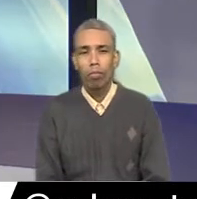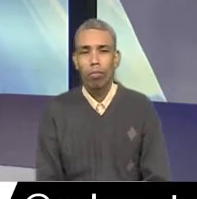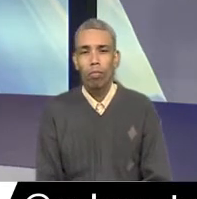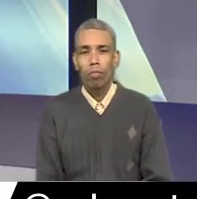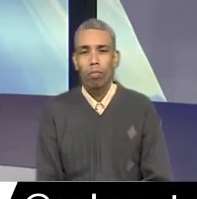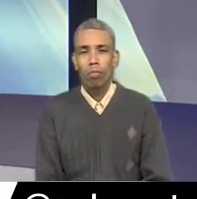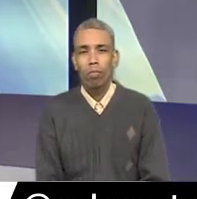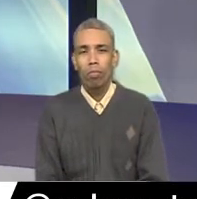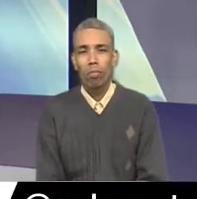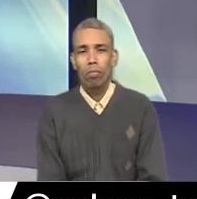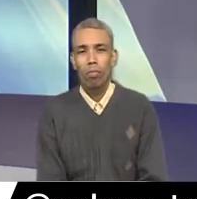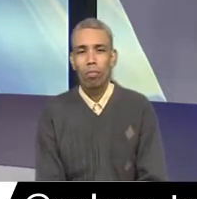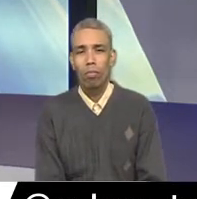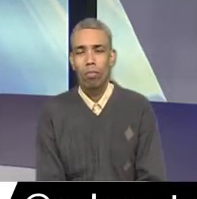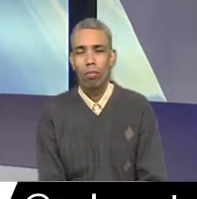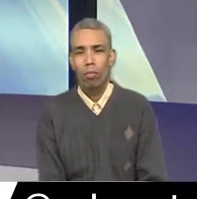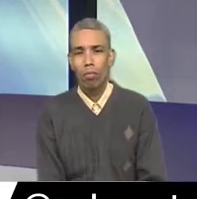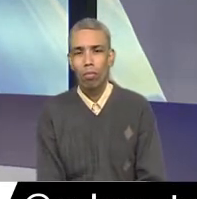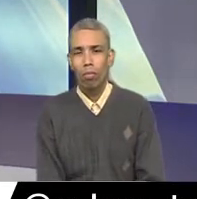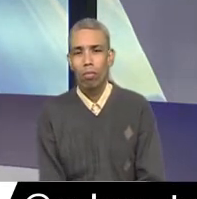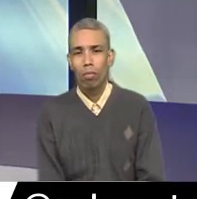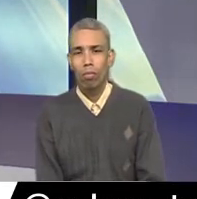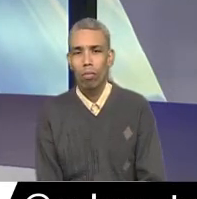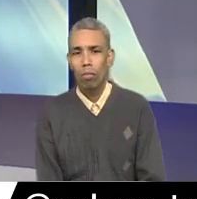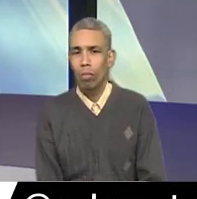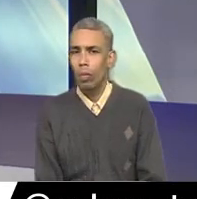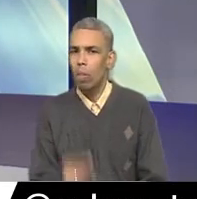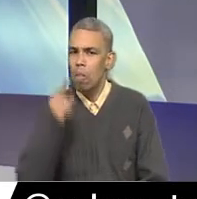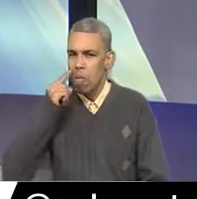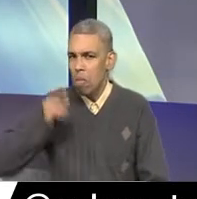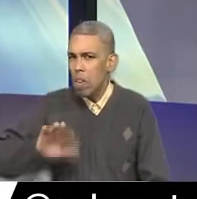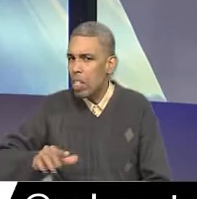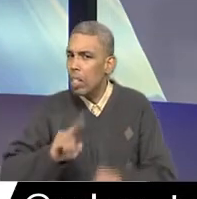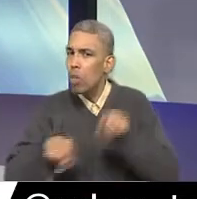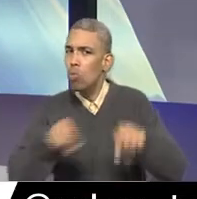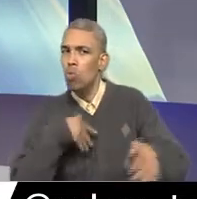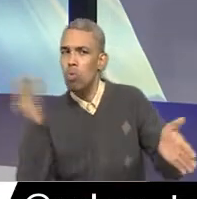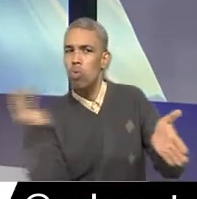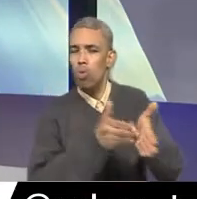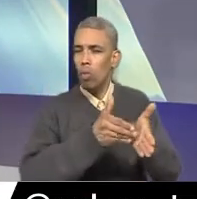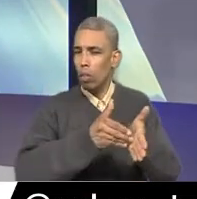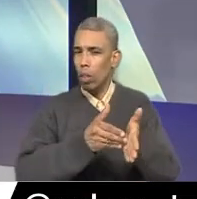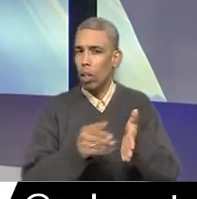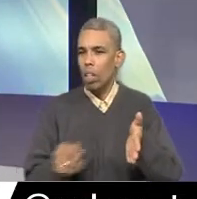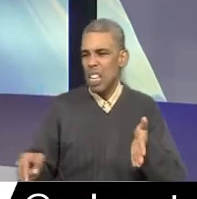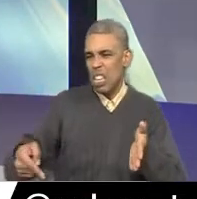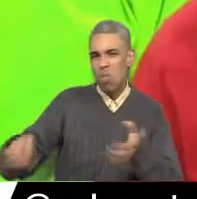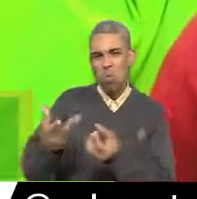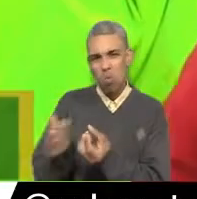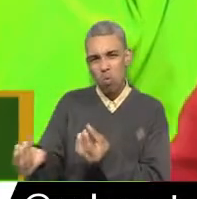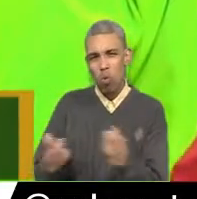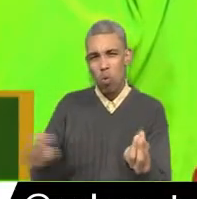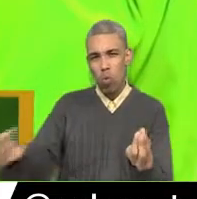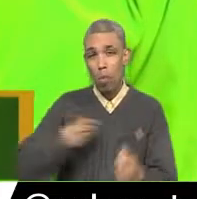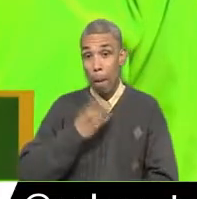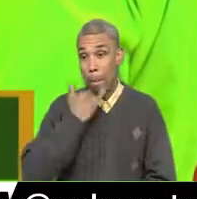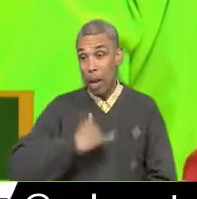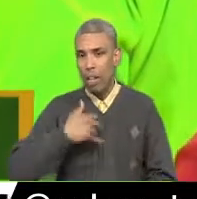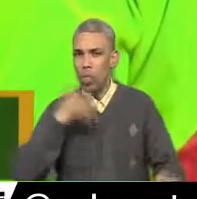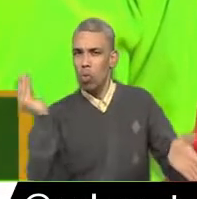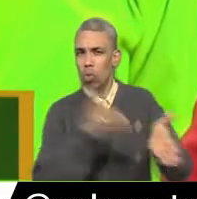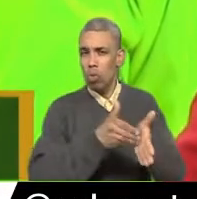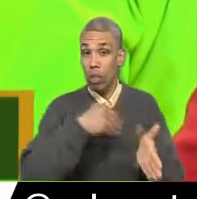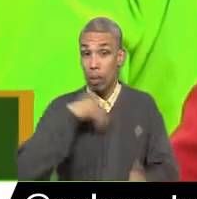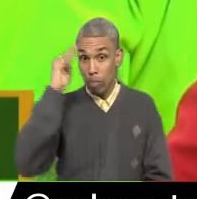tras un posible plan pistola en contra de la policía por parte de grupos al margen de la ley. Nosotros ya tenemos prácticamente